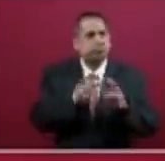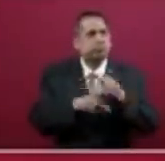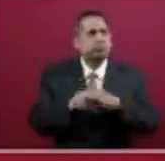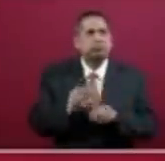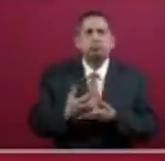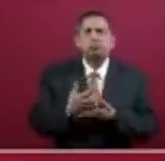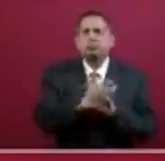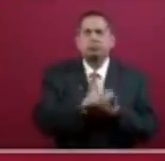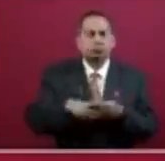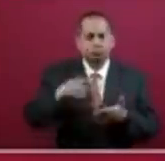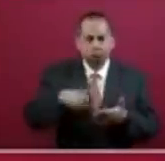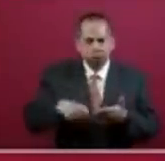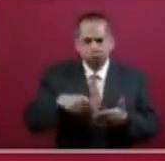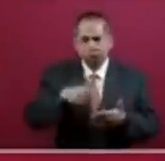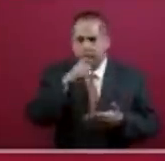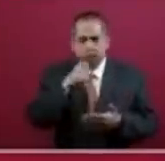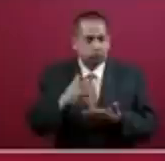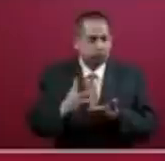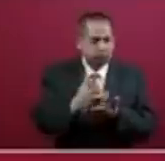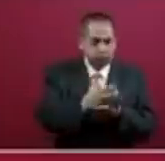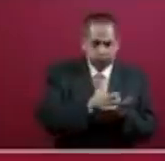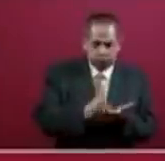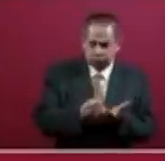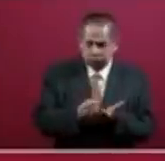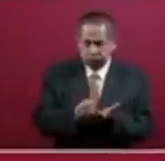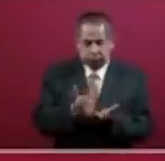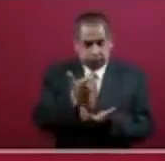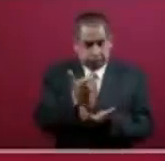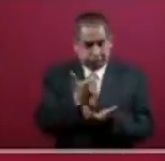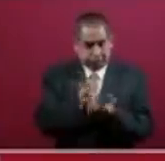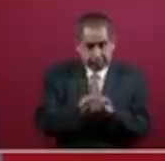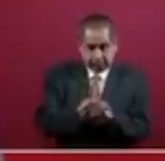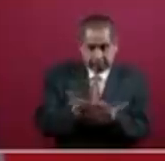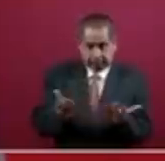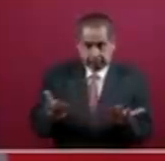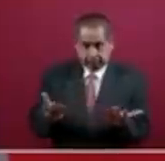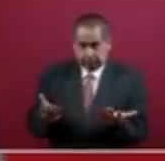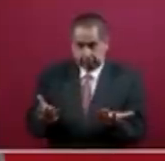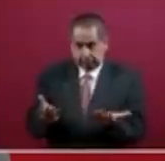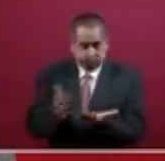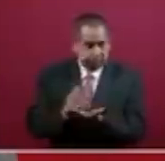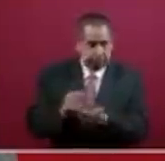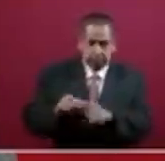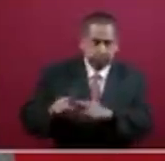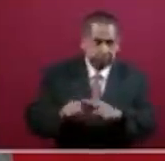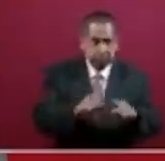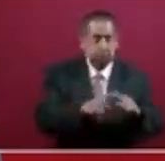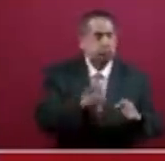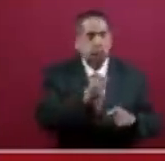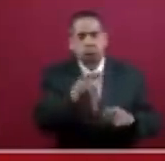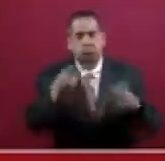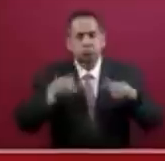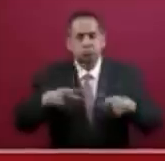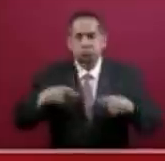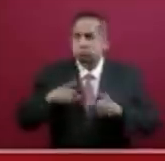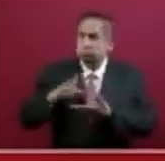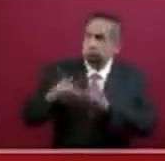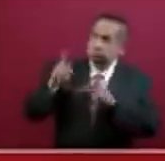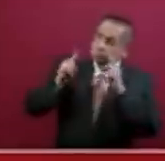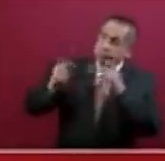riqueza, sino distribuye la riqueza. Vive mucha gente del turismo.